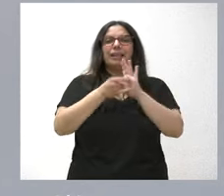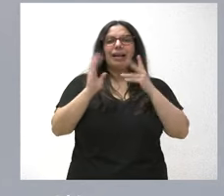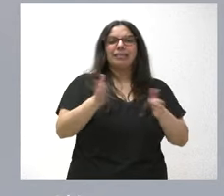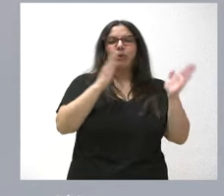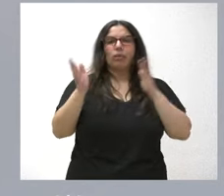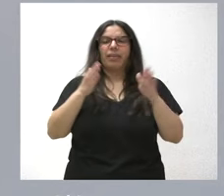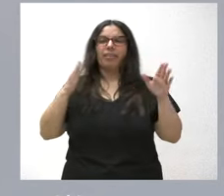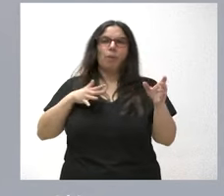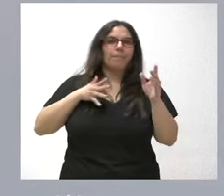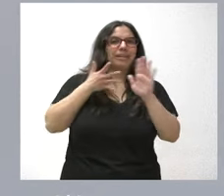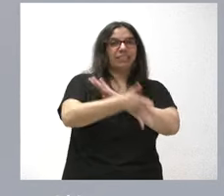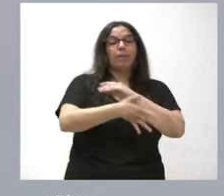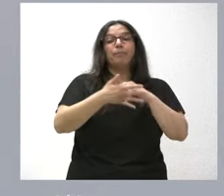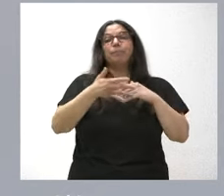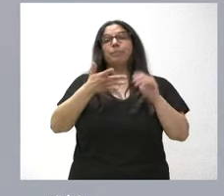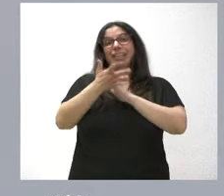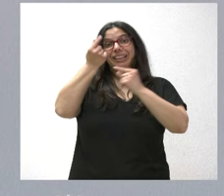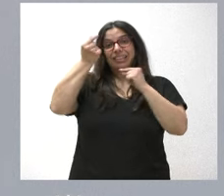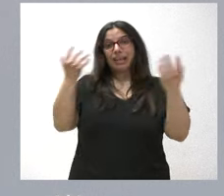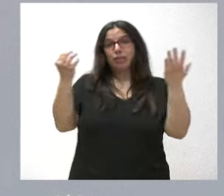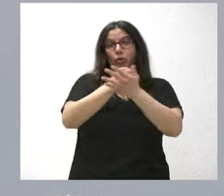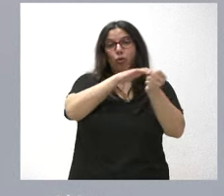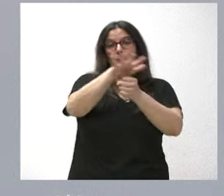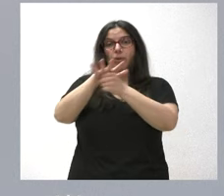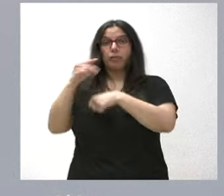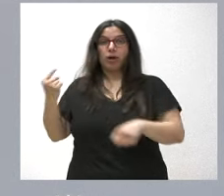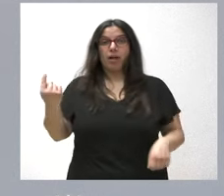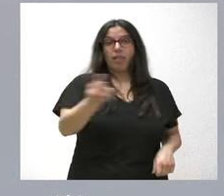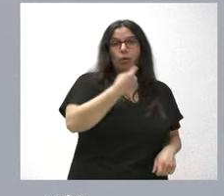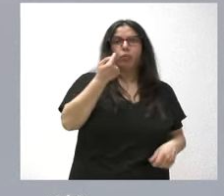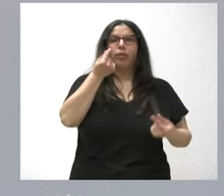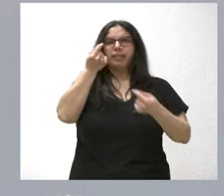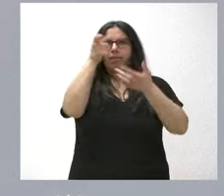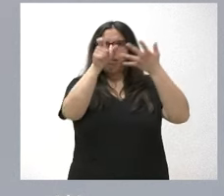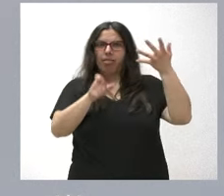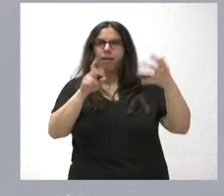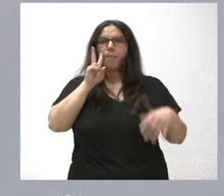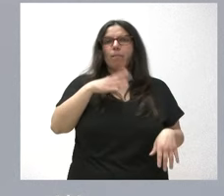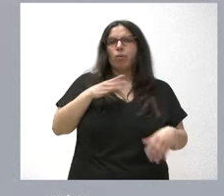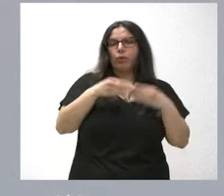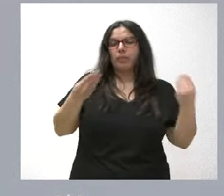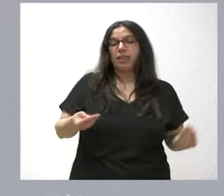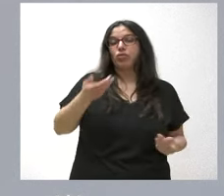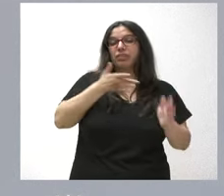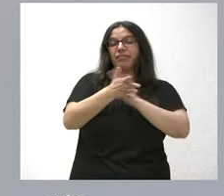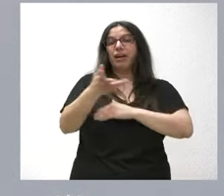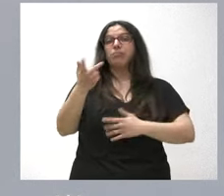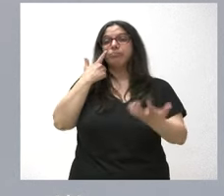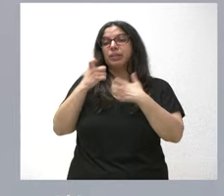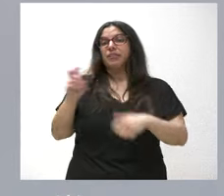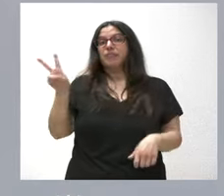masiva. Tienen ustedes el detalle de cada uno de los ámbitos sobre los cuales se actúa y significamos que, además de Valladolid, se benefician de esta